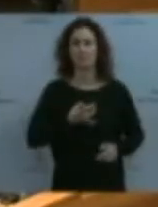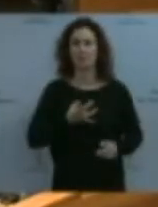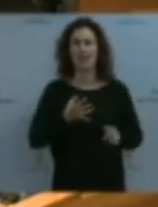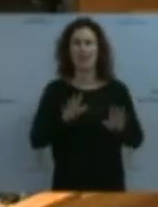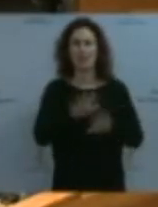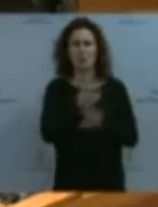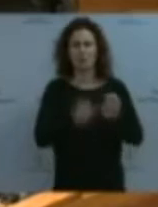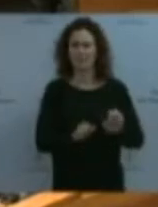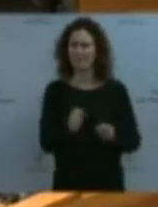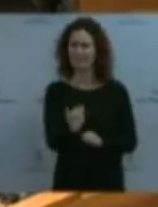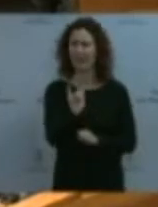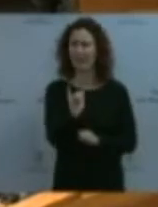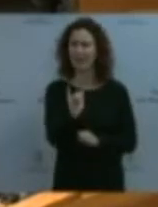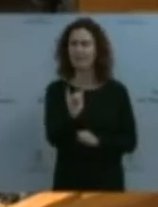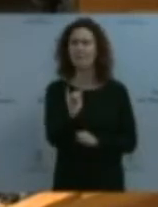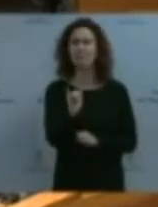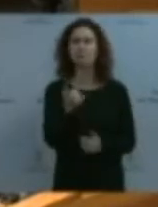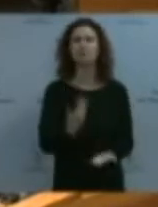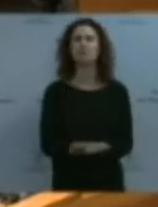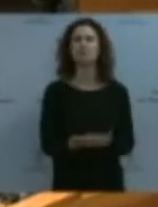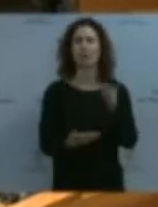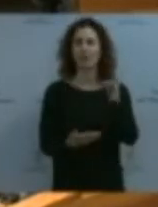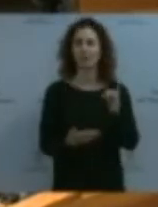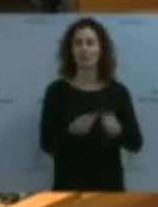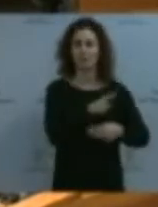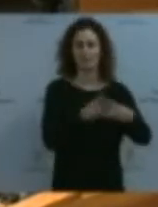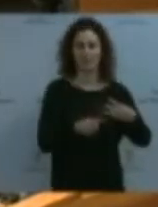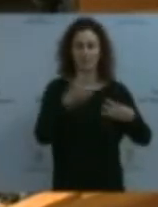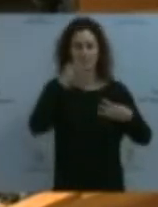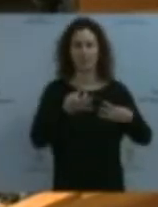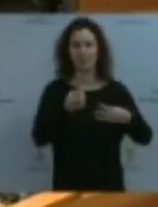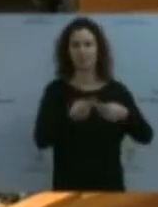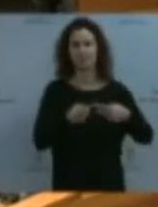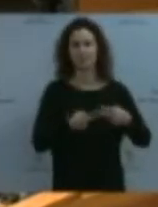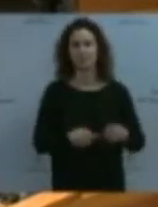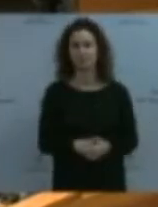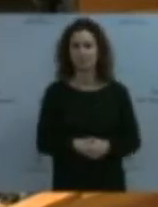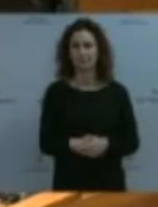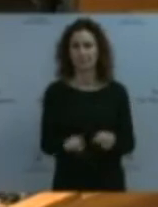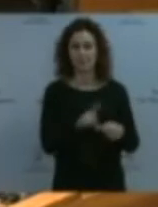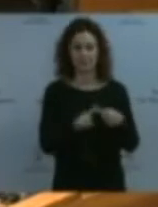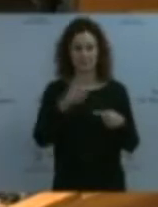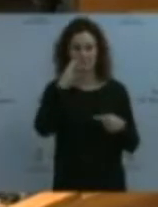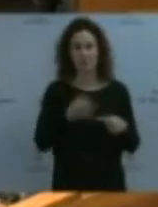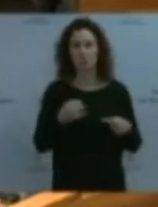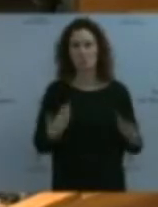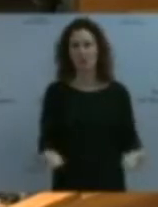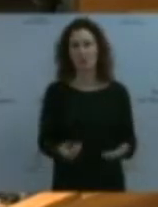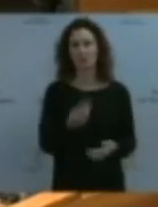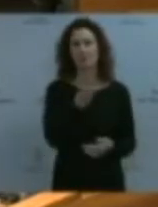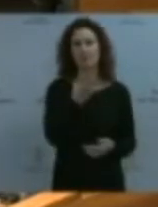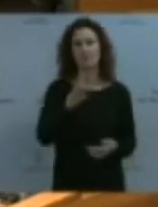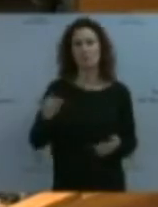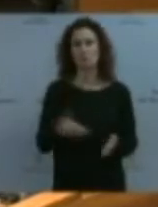certezas. Voy a citar tres solamente. La primera certeza, 350.000 metros cuadrados de titularidad